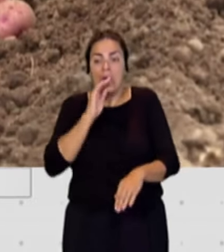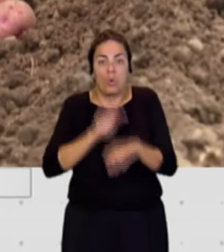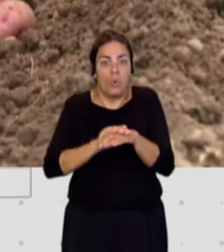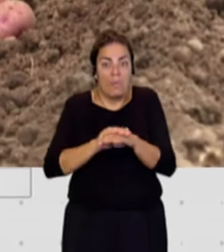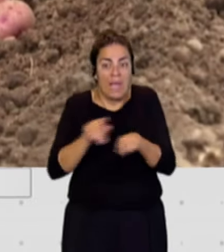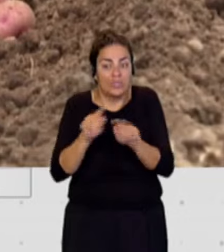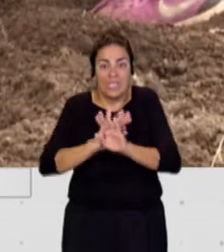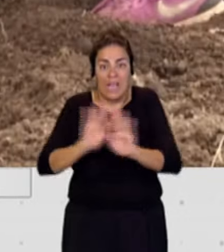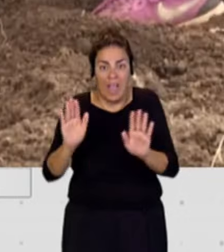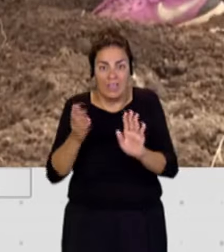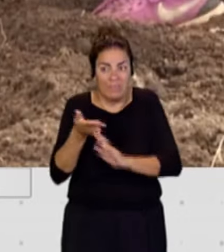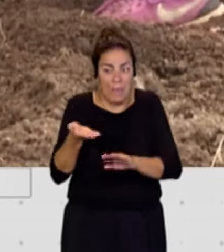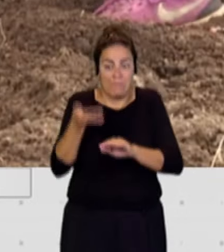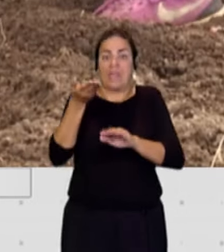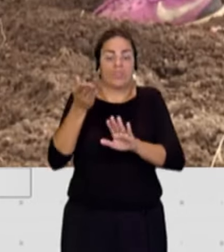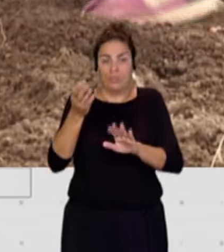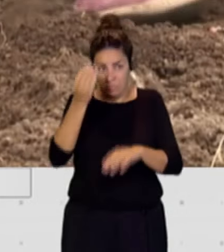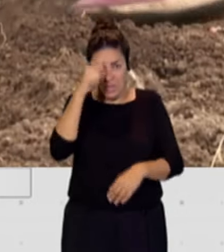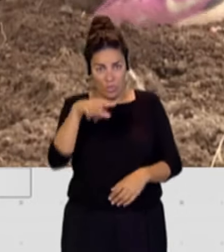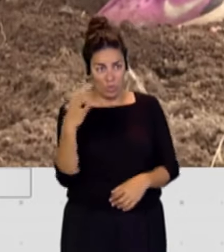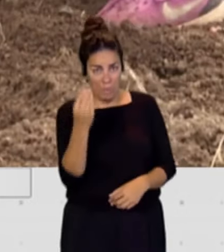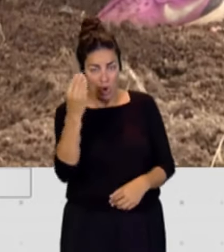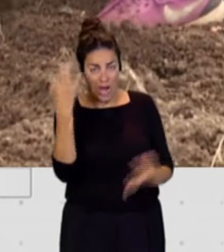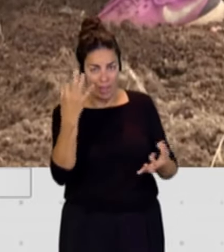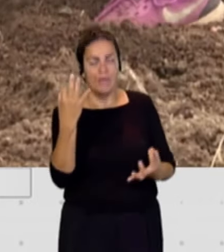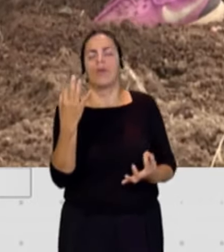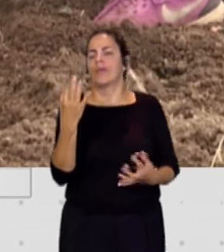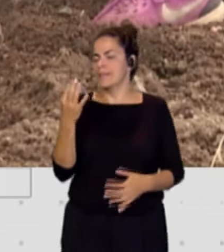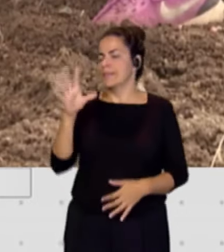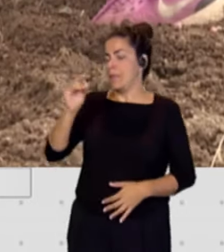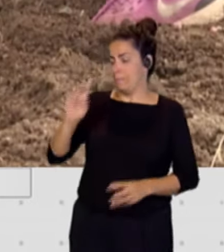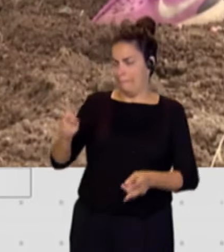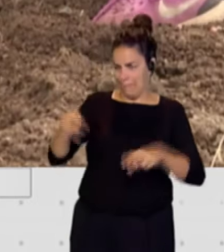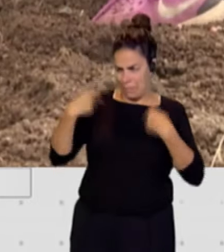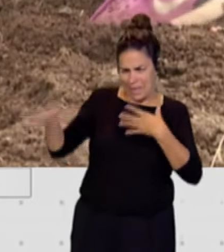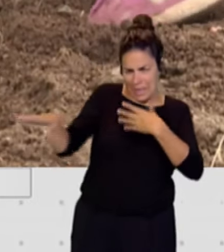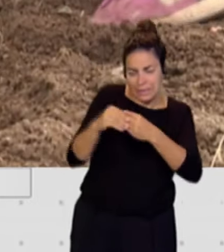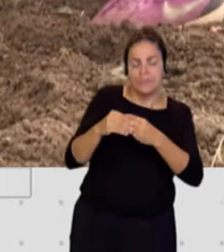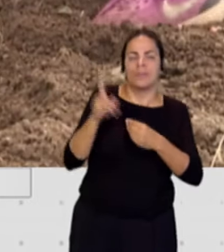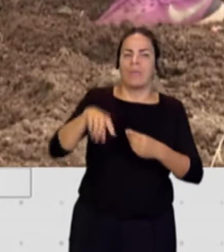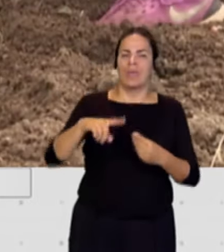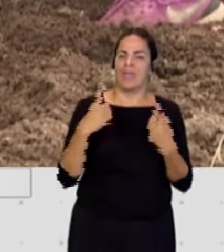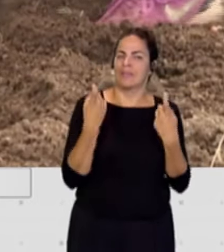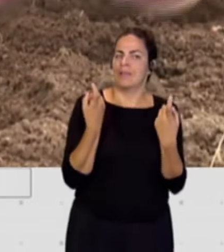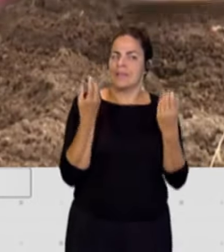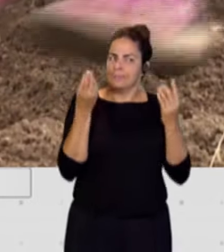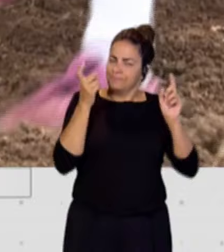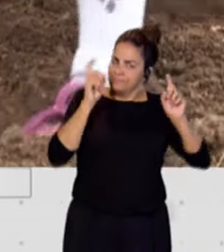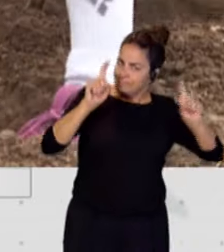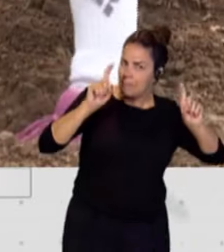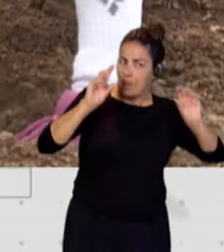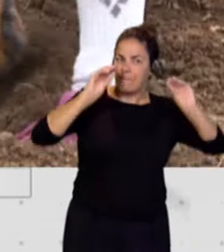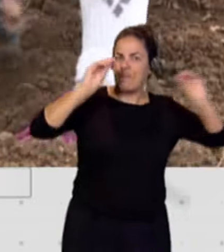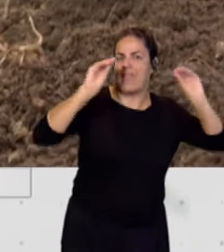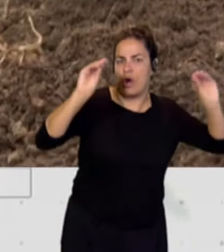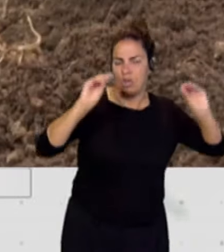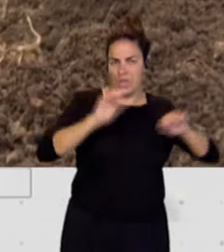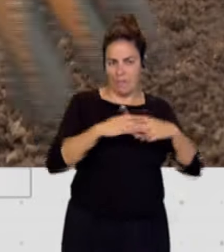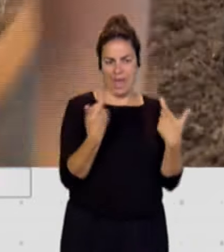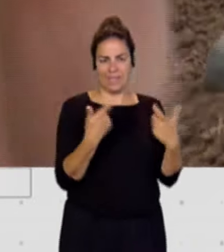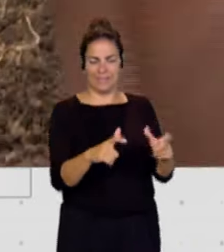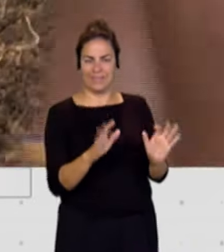mejor mejorar también un poquito eso no Permítame Añadir la la necesidad de una didáctica de una pedagogía para el sector